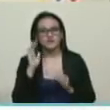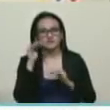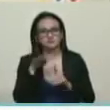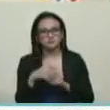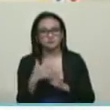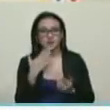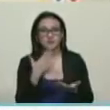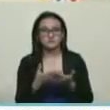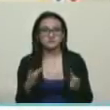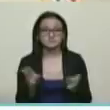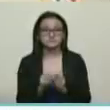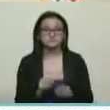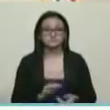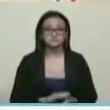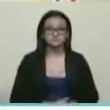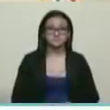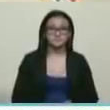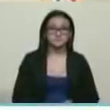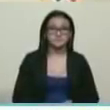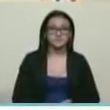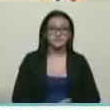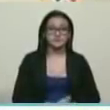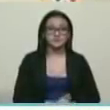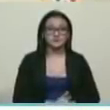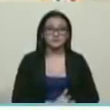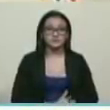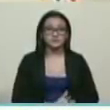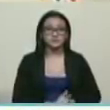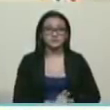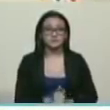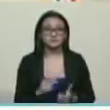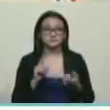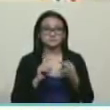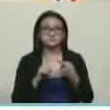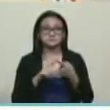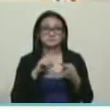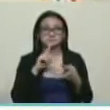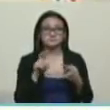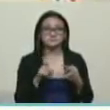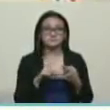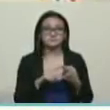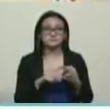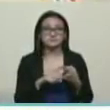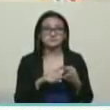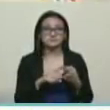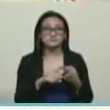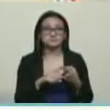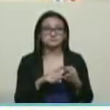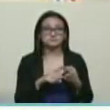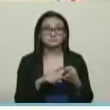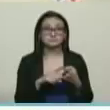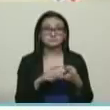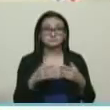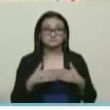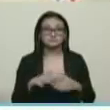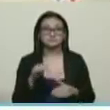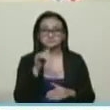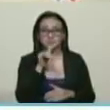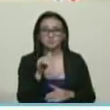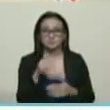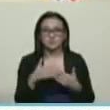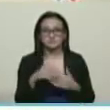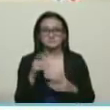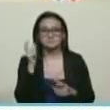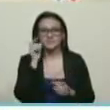Gracias. Mira, en relación con la primera pregunta, a su debido momento lo vamos a